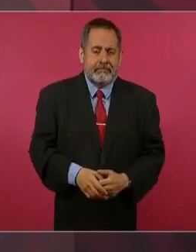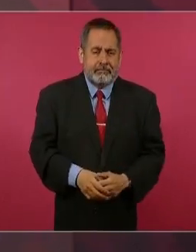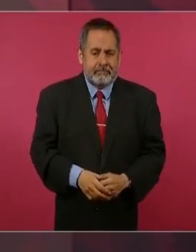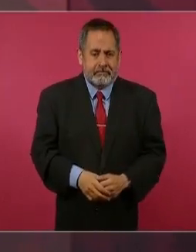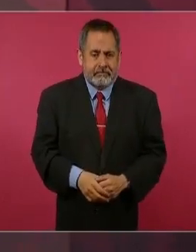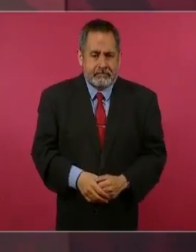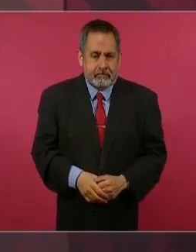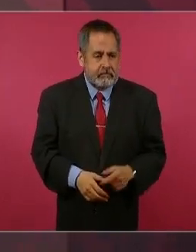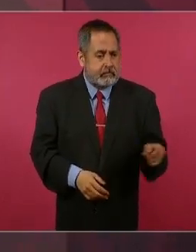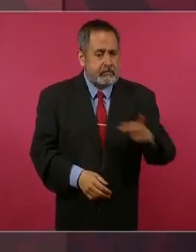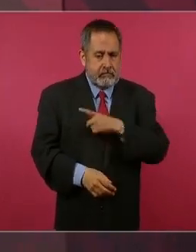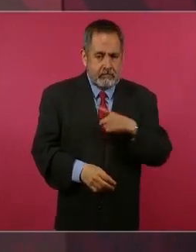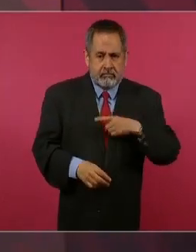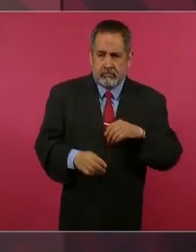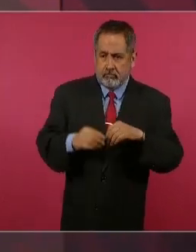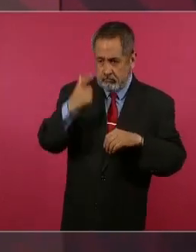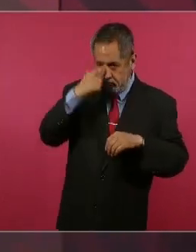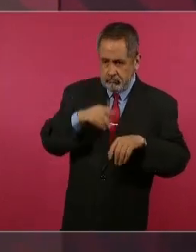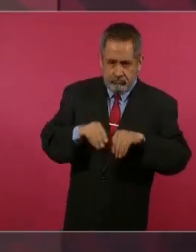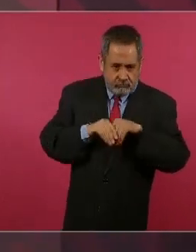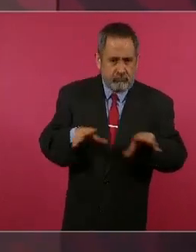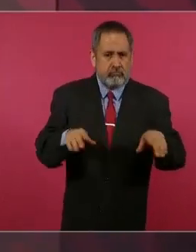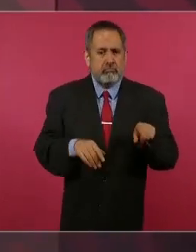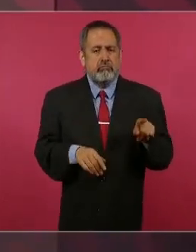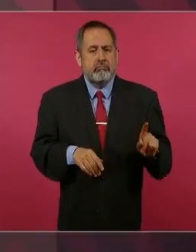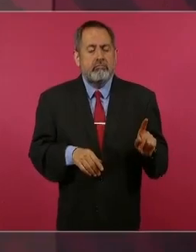en vez de dar a conocer en la noche